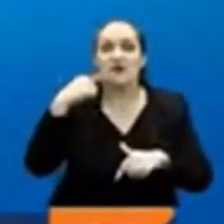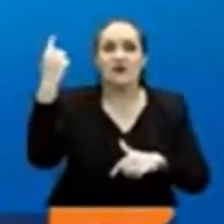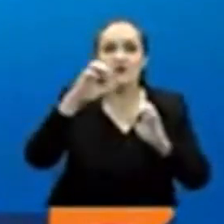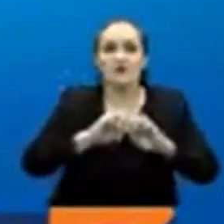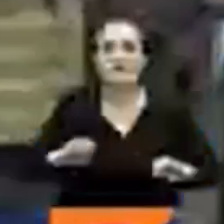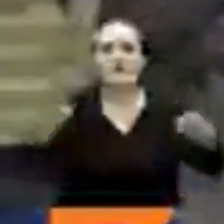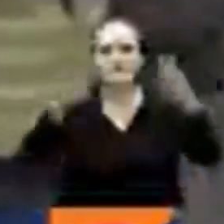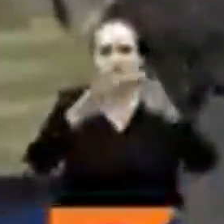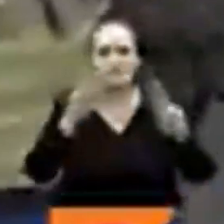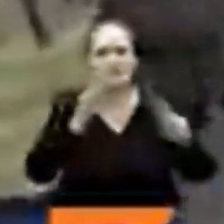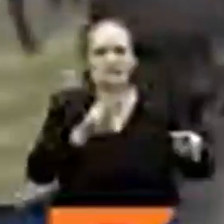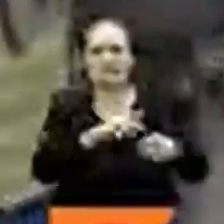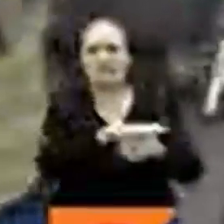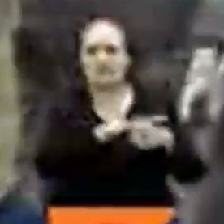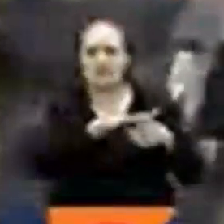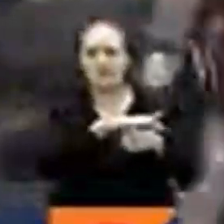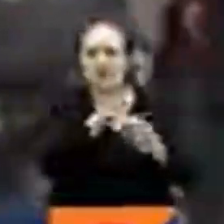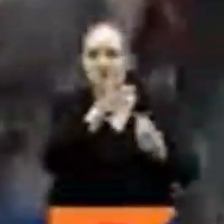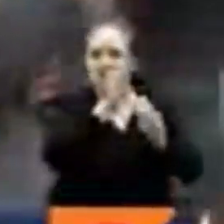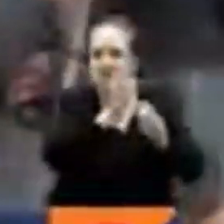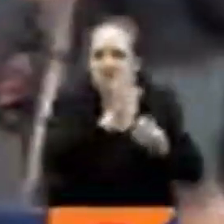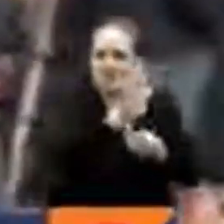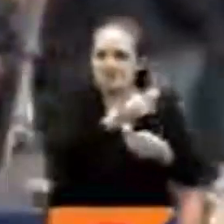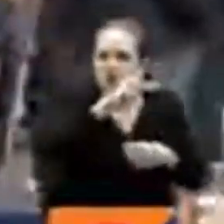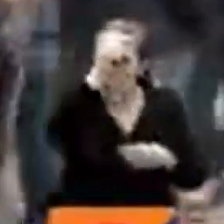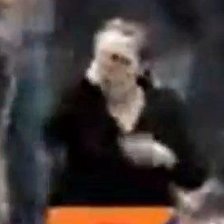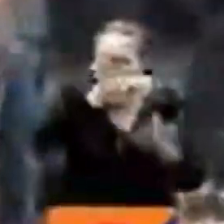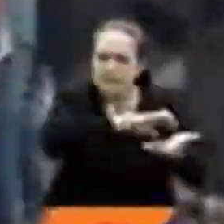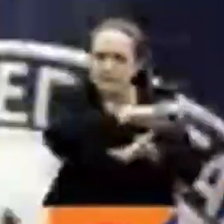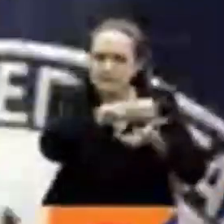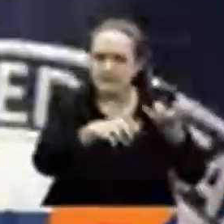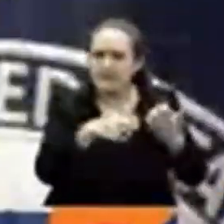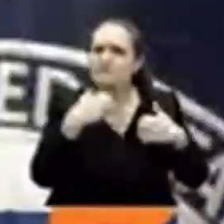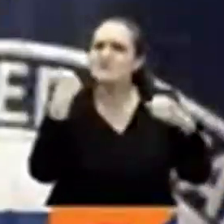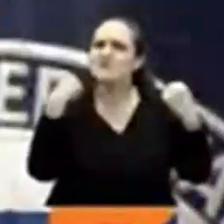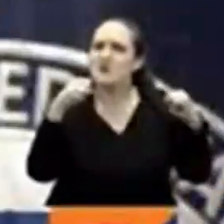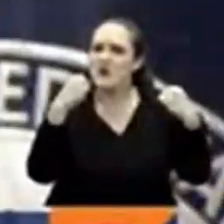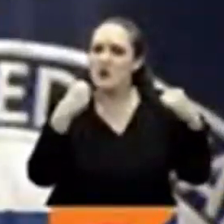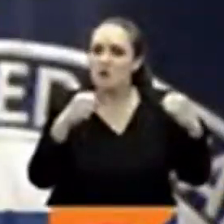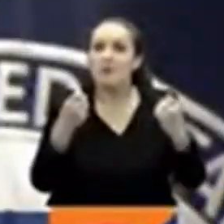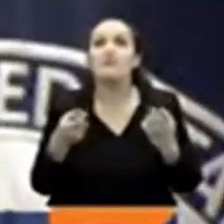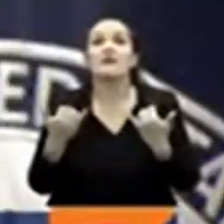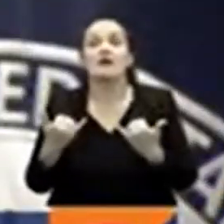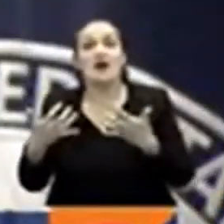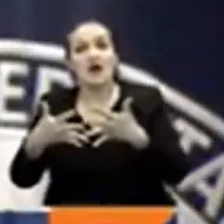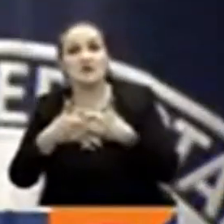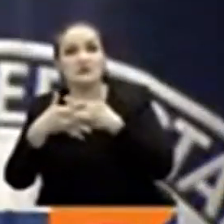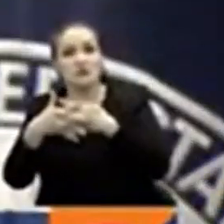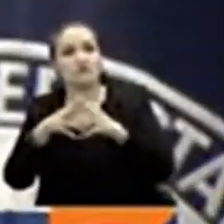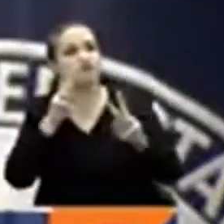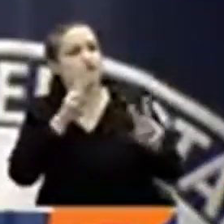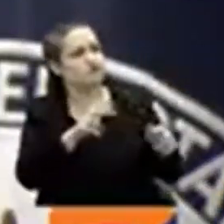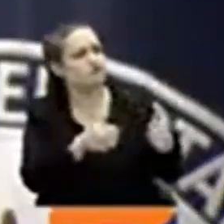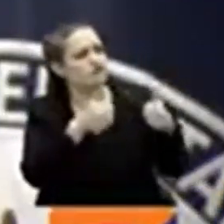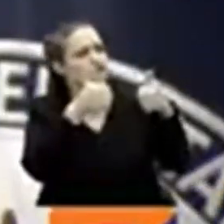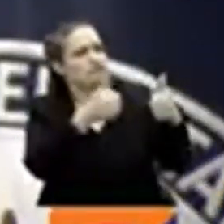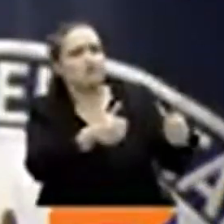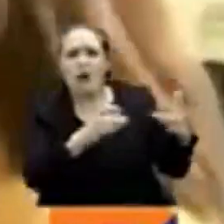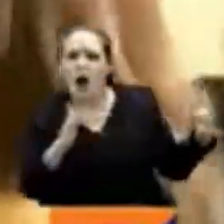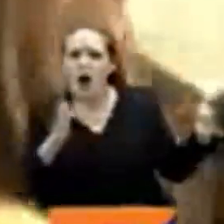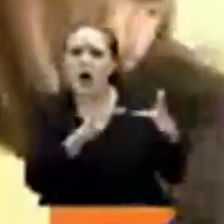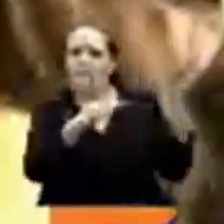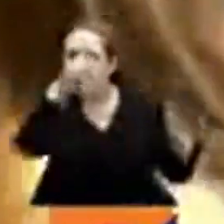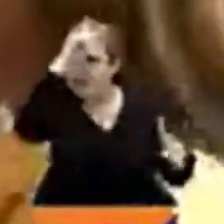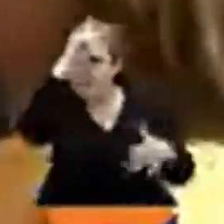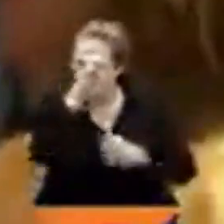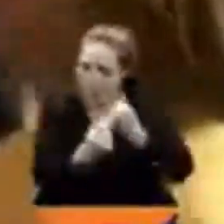situación política en Perú y condenó todo intento de subvertir el orden democrático, y Estados Unidos elogió a las instituciones peruanas por garantizar la estabilidad